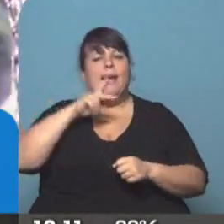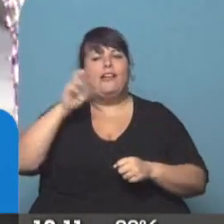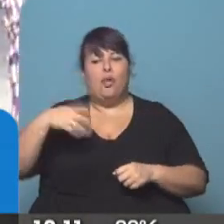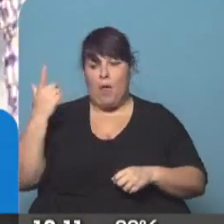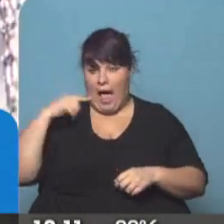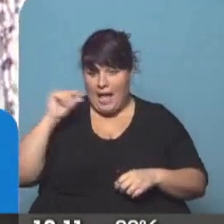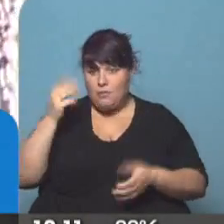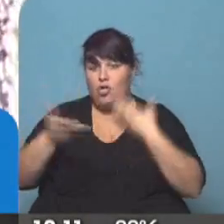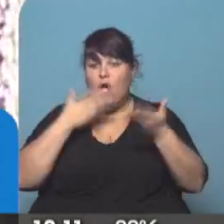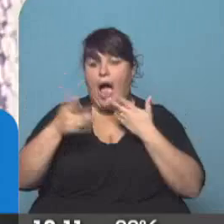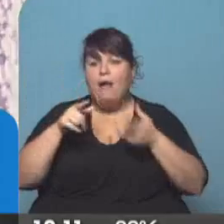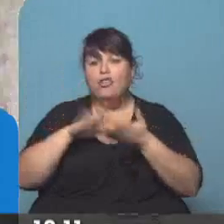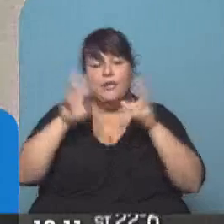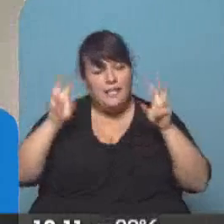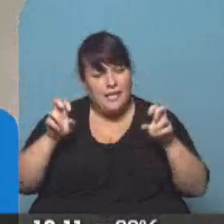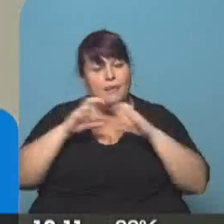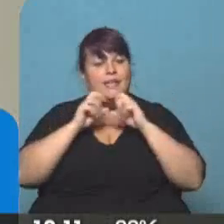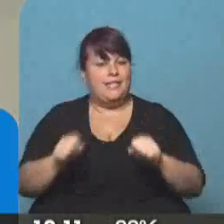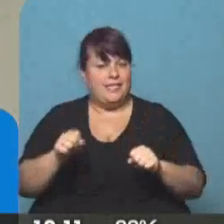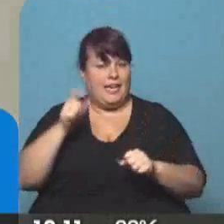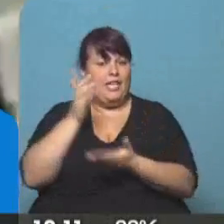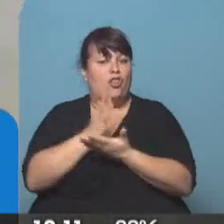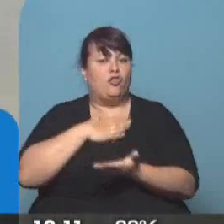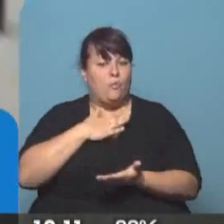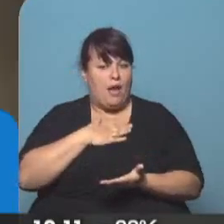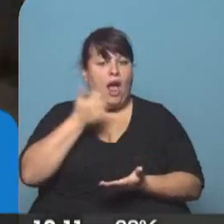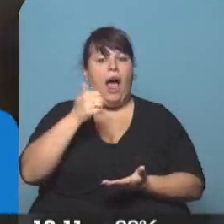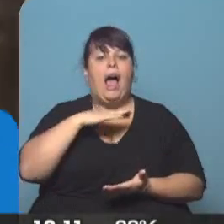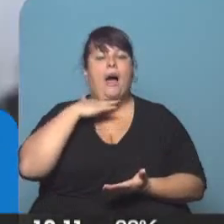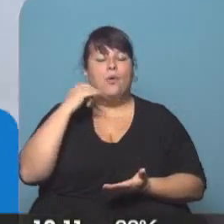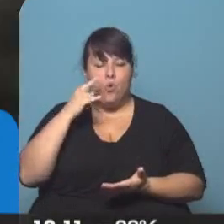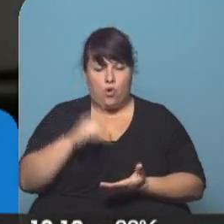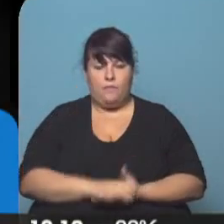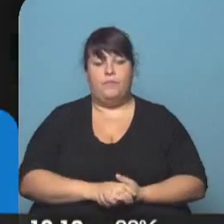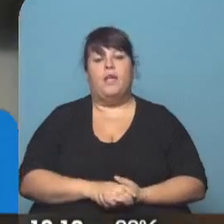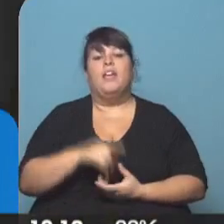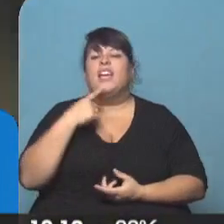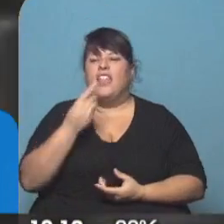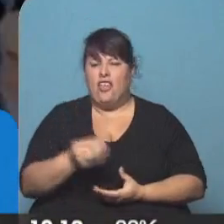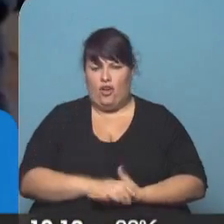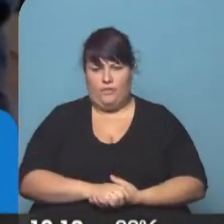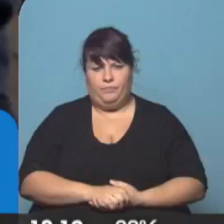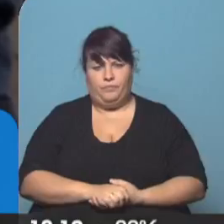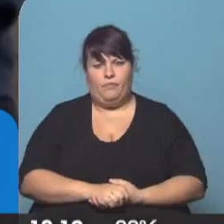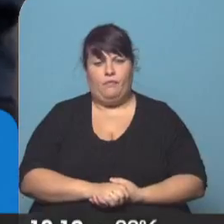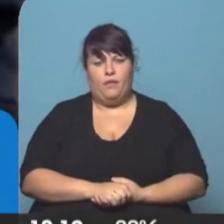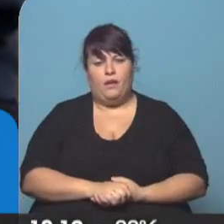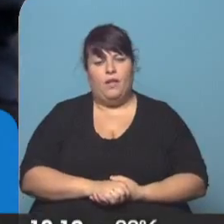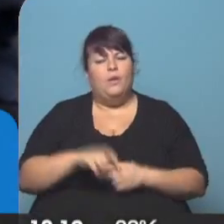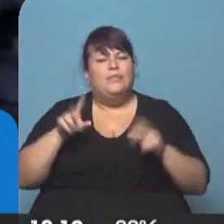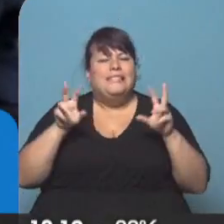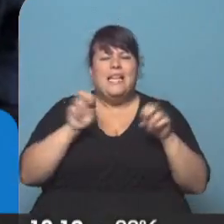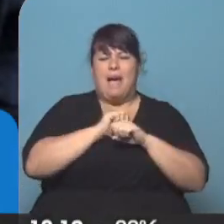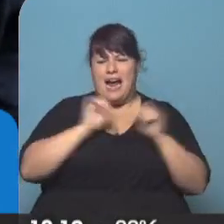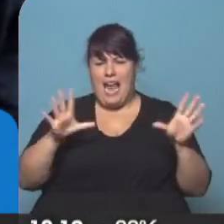más hizo declaraciones sobre el caso el secretario de Derechos Humanos, Claudio Abruj, y esto decía. Es un tema muy